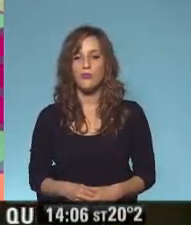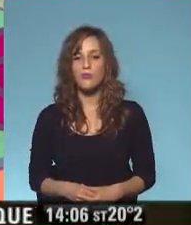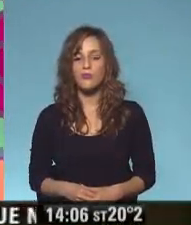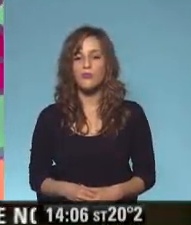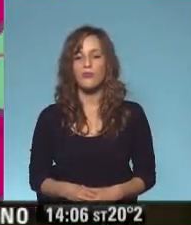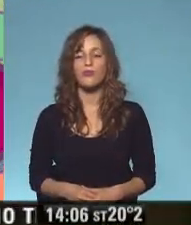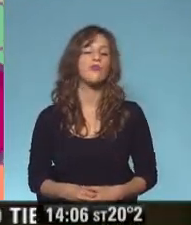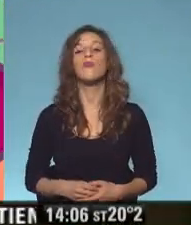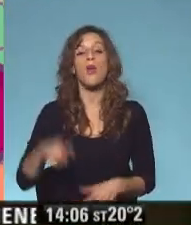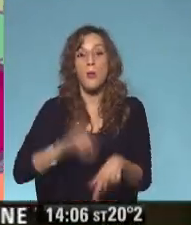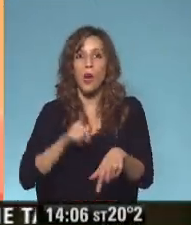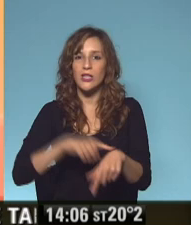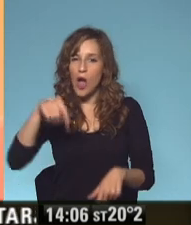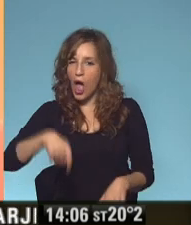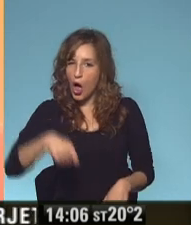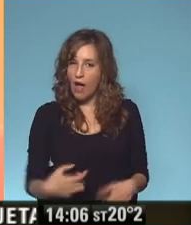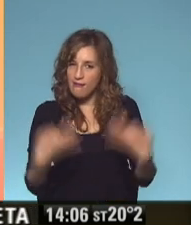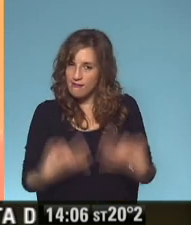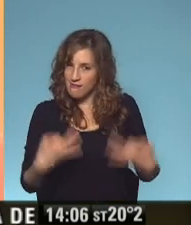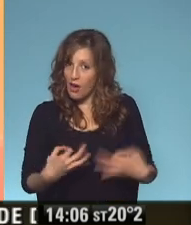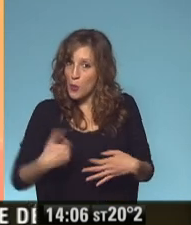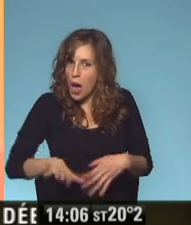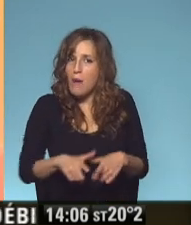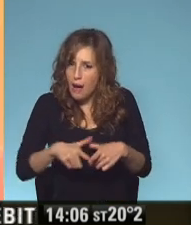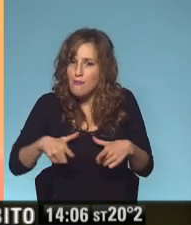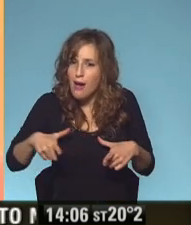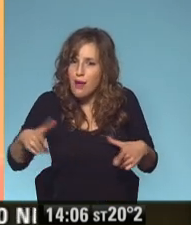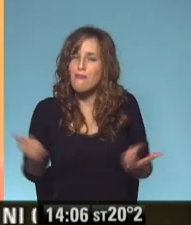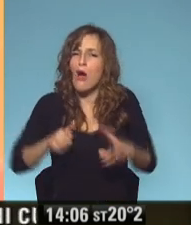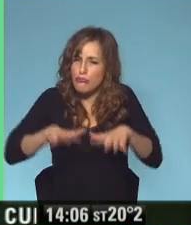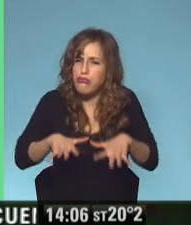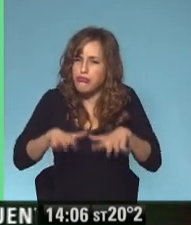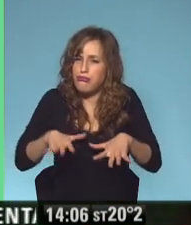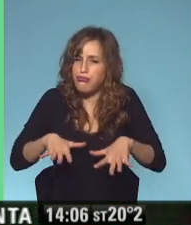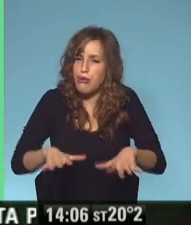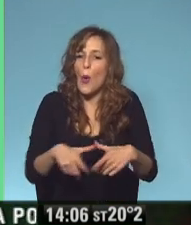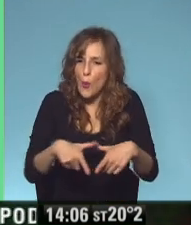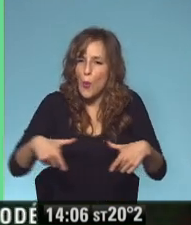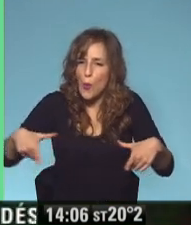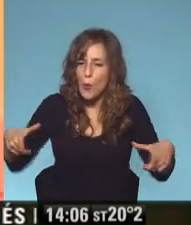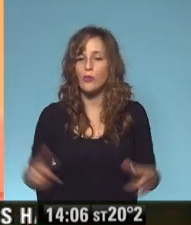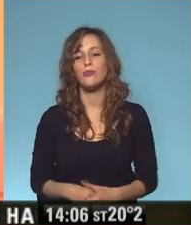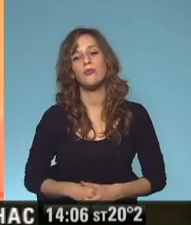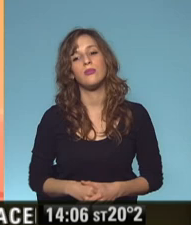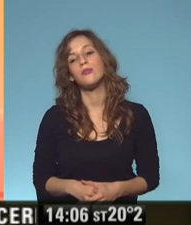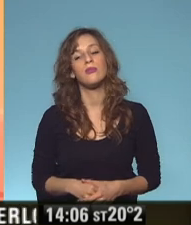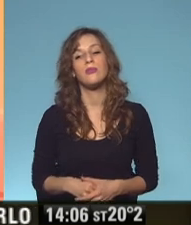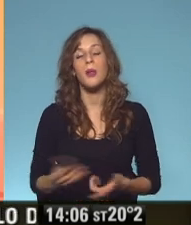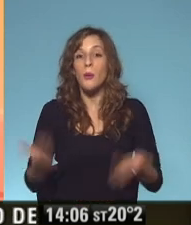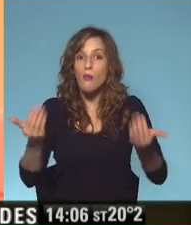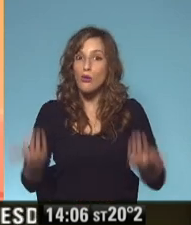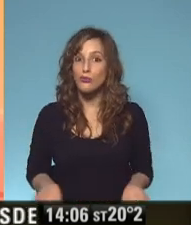Este es nuestro momento. Vamos a avanzar. Vamos a multiplicarnos. A sus